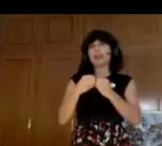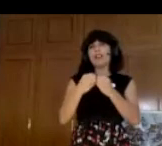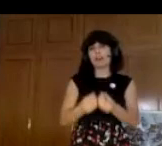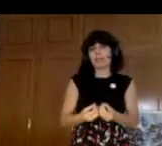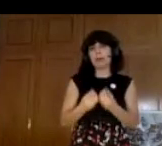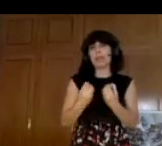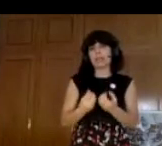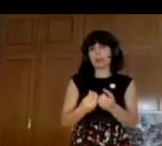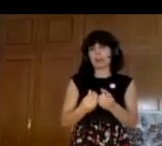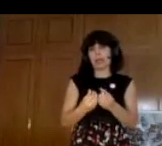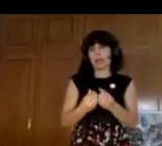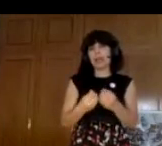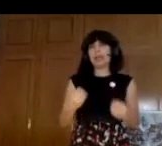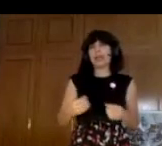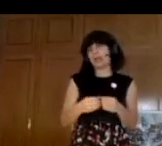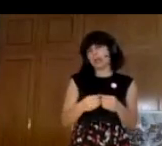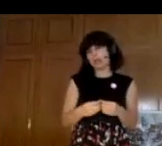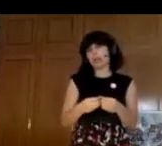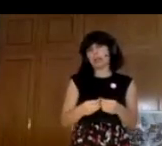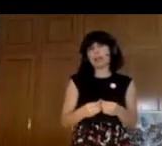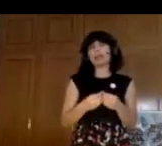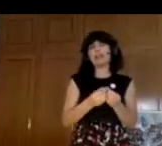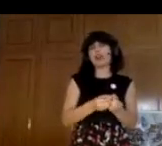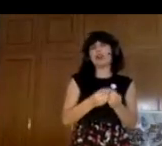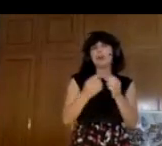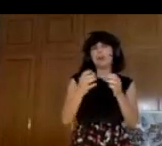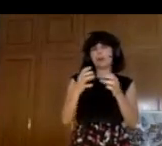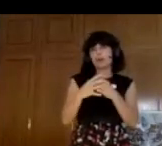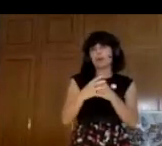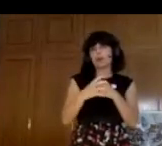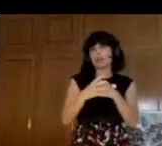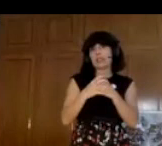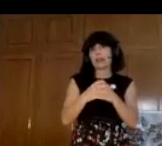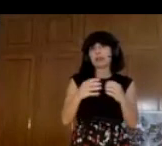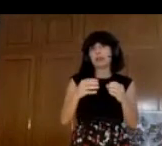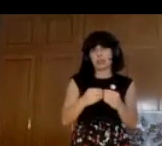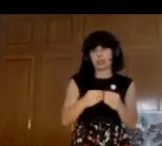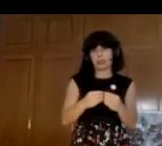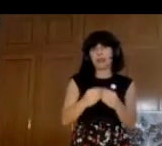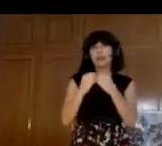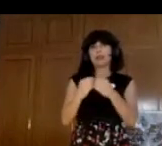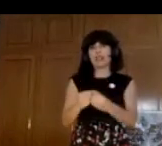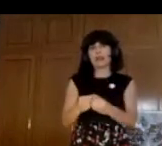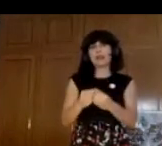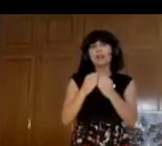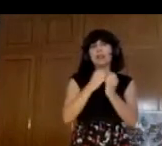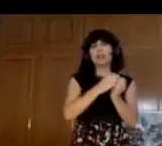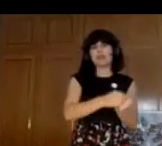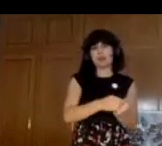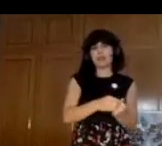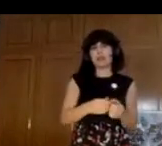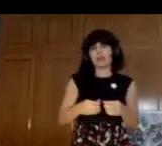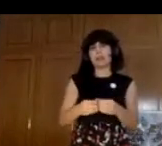soporte informativo en tiempo real, que nosotros en Por Causa no lo consideramos periodismo, lo consideramos